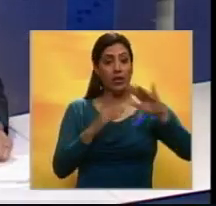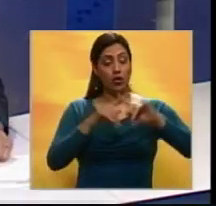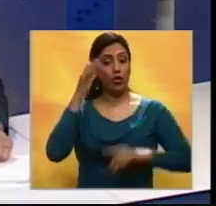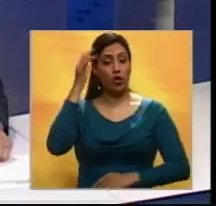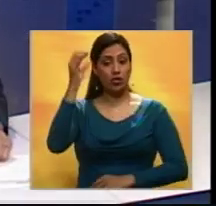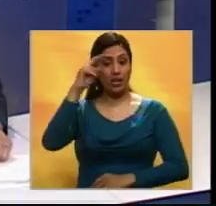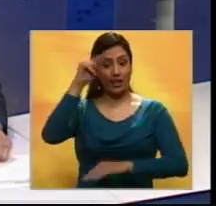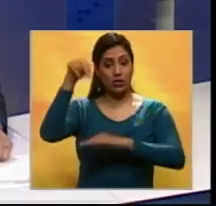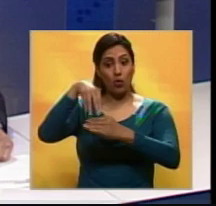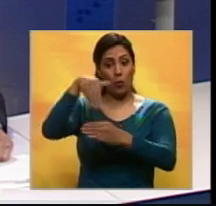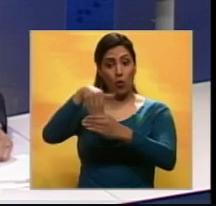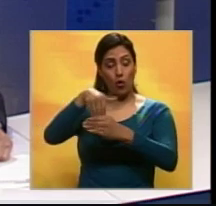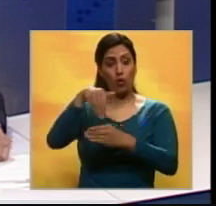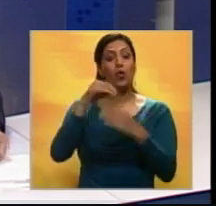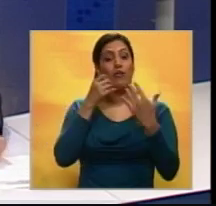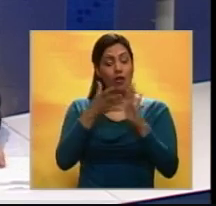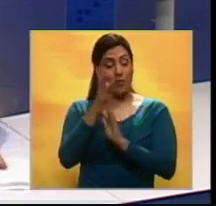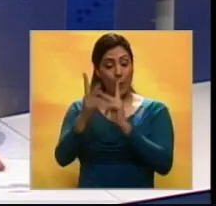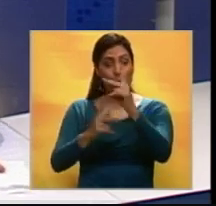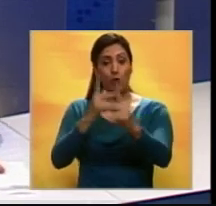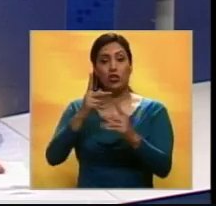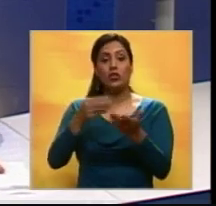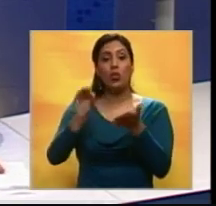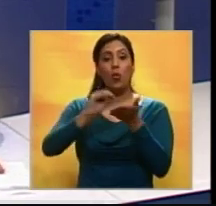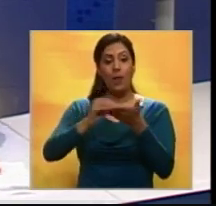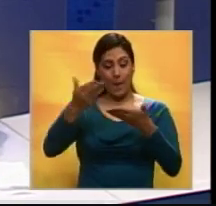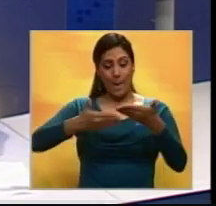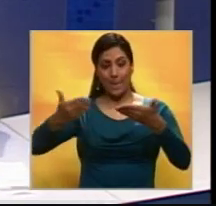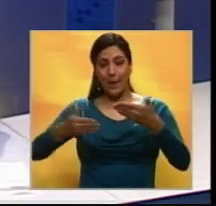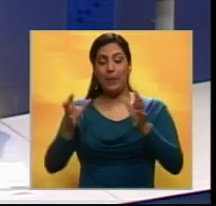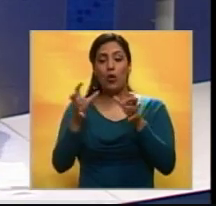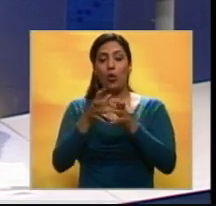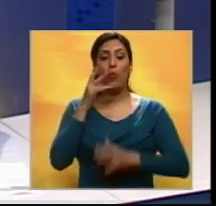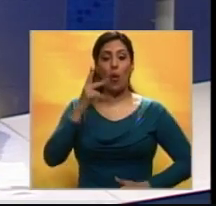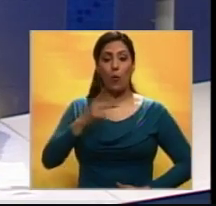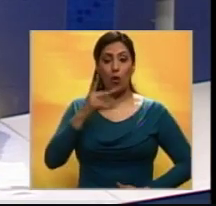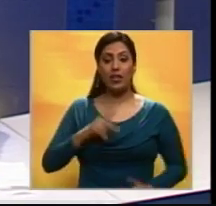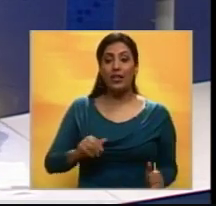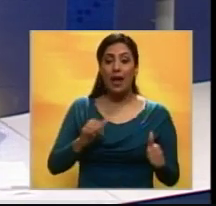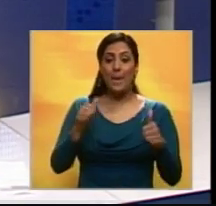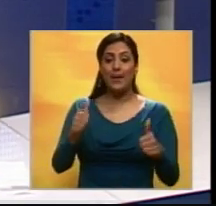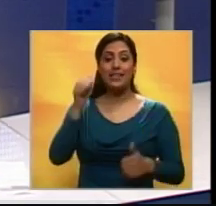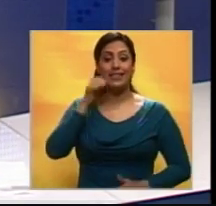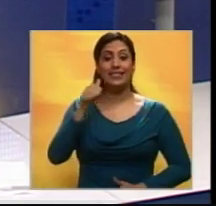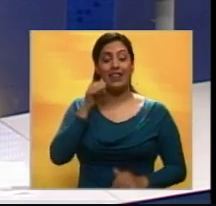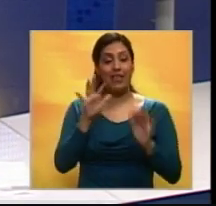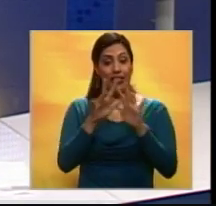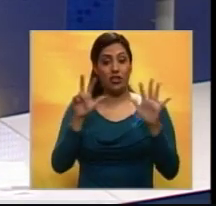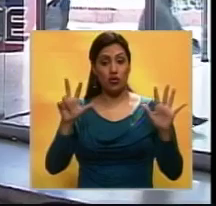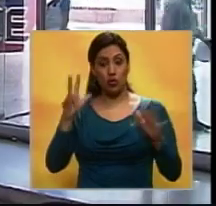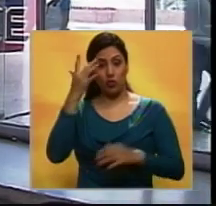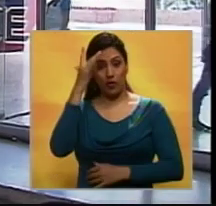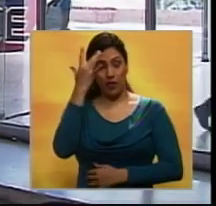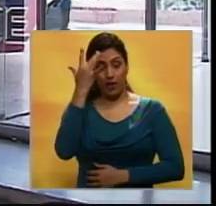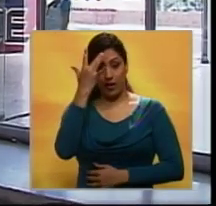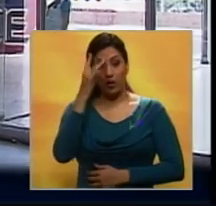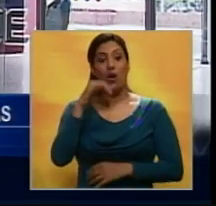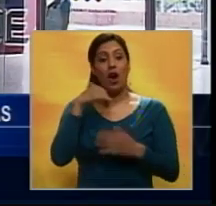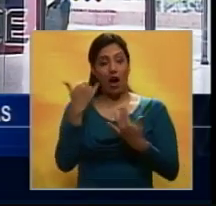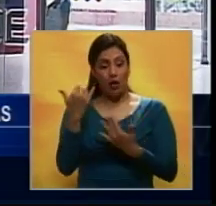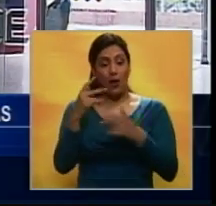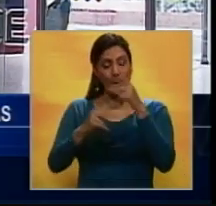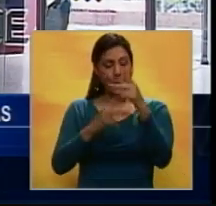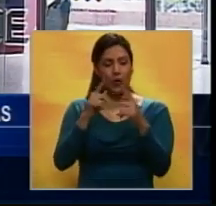Nacional Electoral informó que el proceso de renovación de nóminas de los partidos políticos iniciará el sábado 18 de febrero. Este proceso